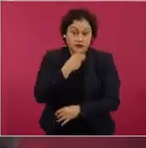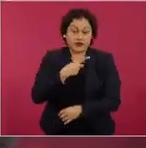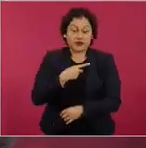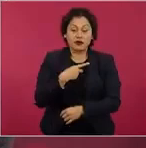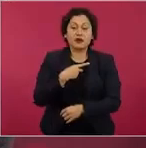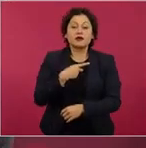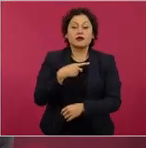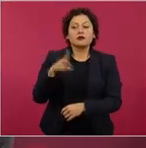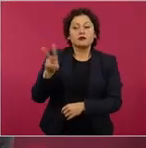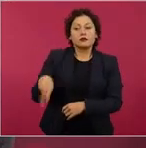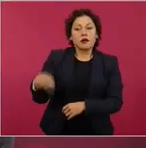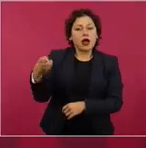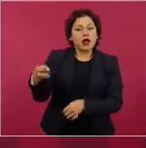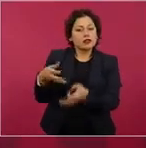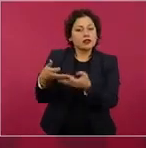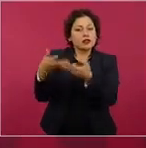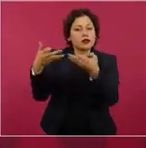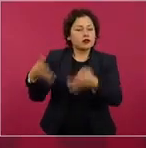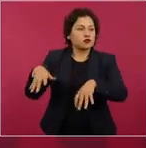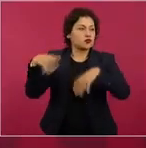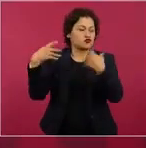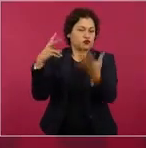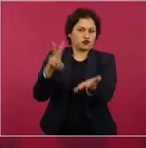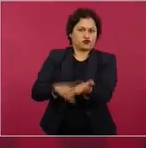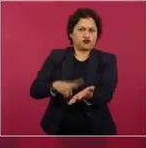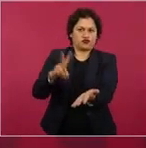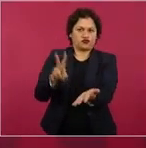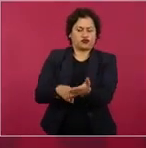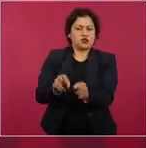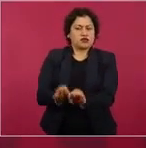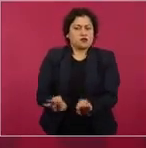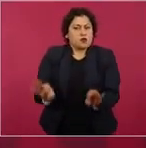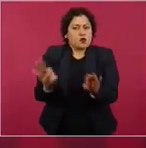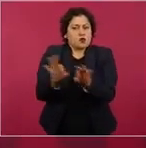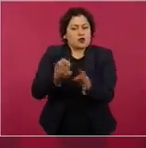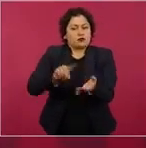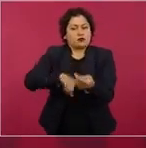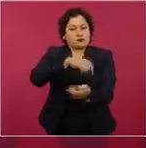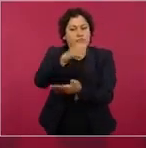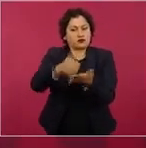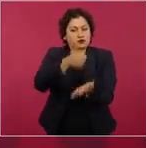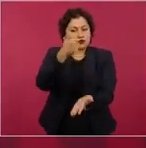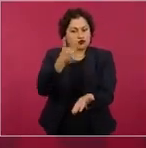importantes de la ciudad. Entonces, para hacer